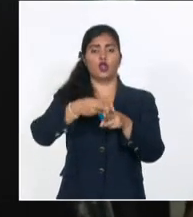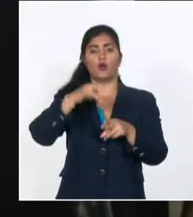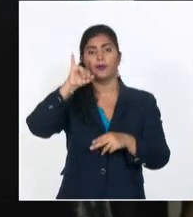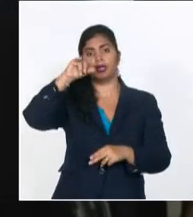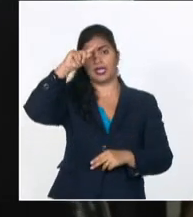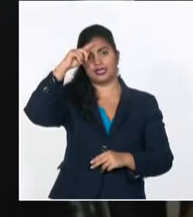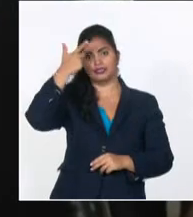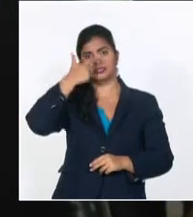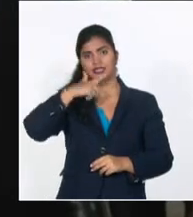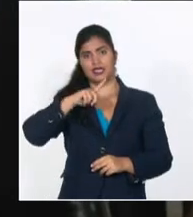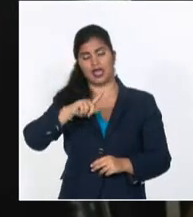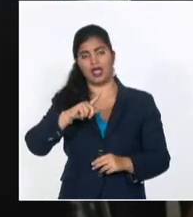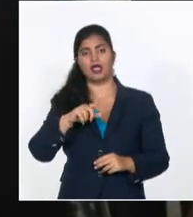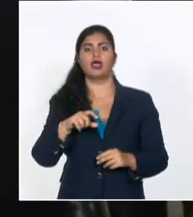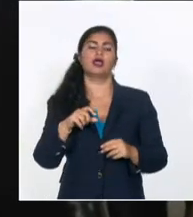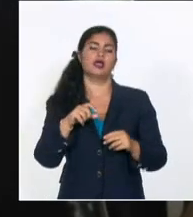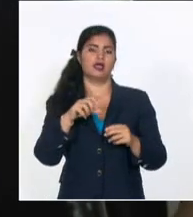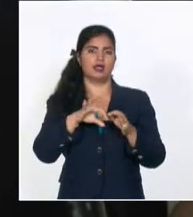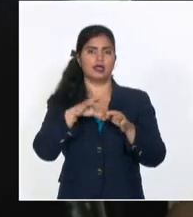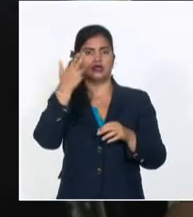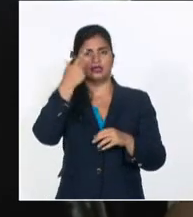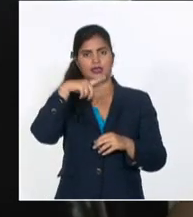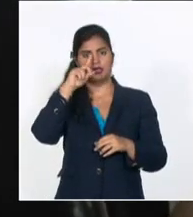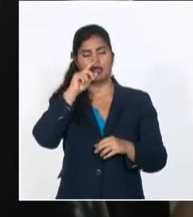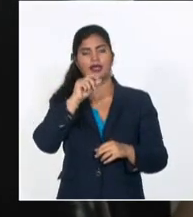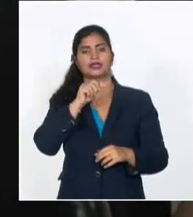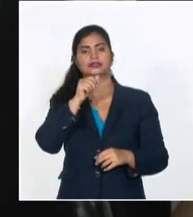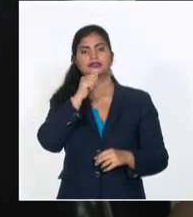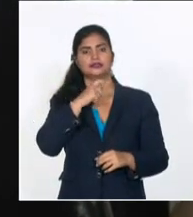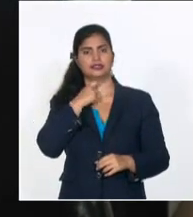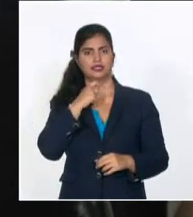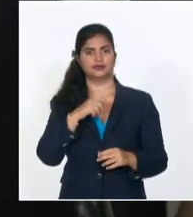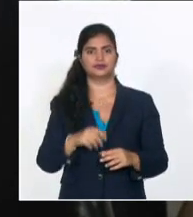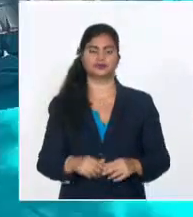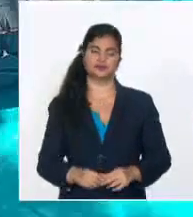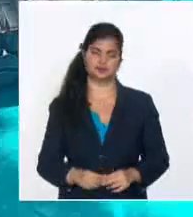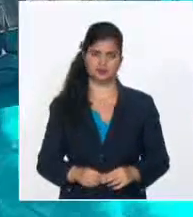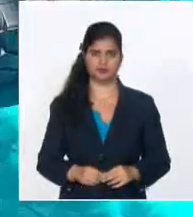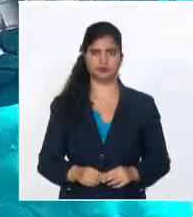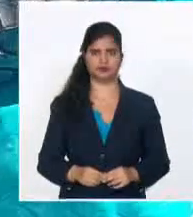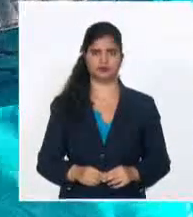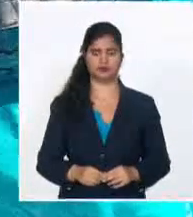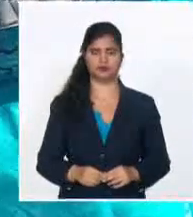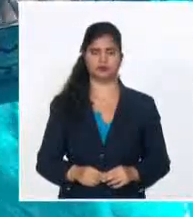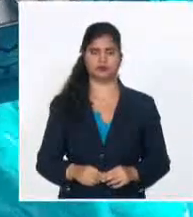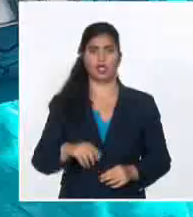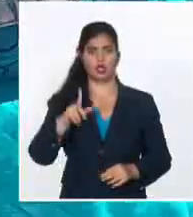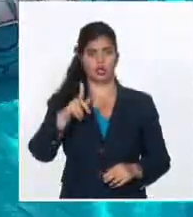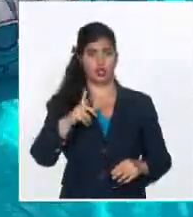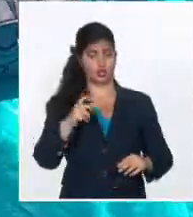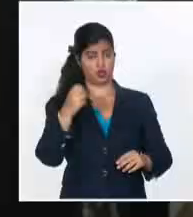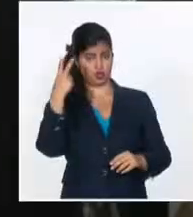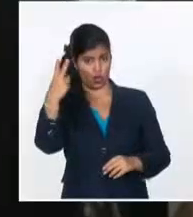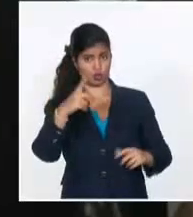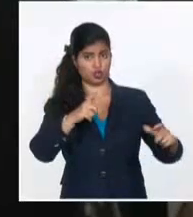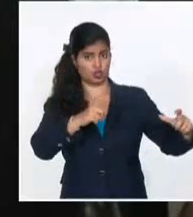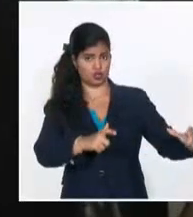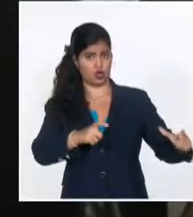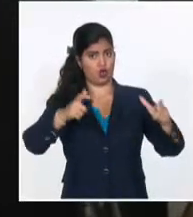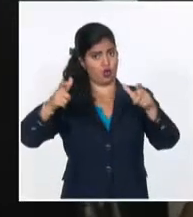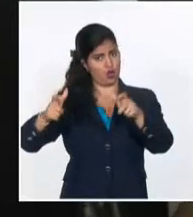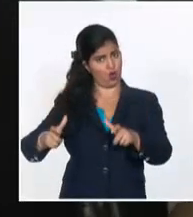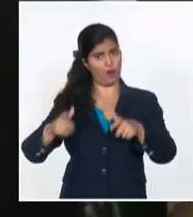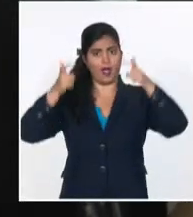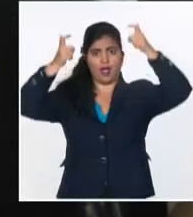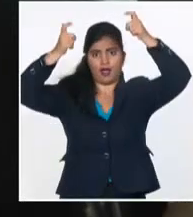precio de $3,170, con un nivel de accesorios importante, teniendo dos gomas de repuesto, tiene capa, tiene casco, tiene gato, tiene llave de